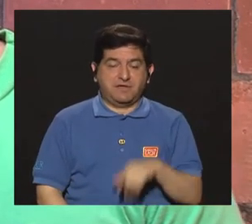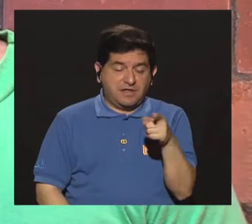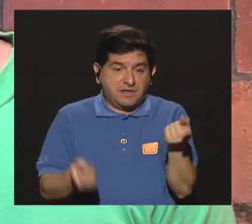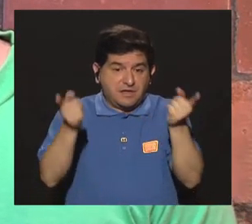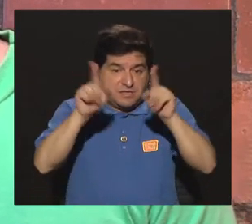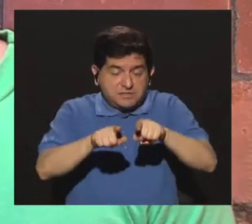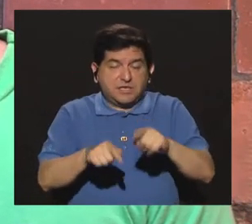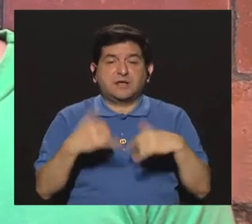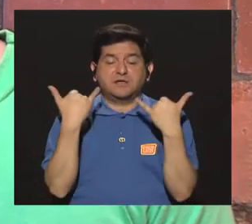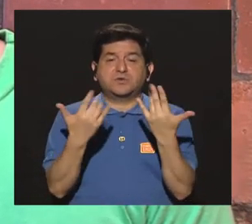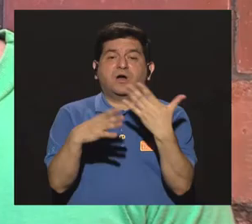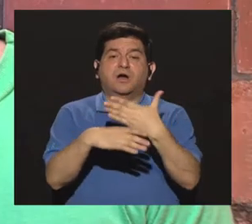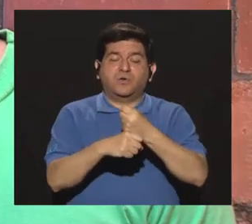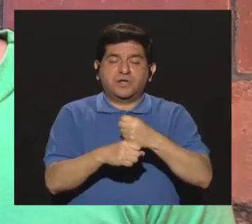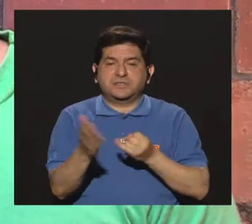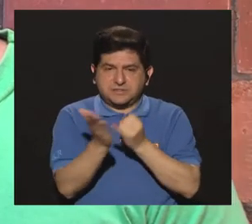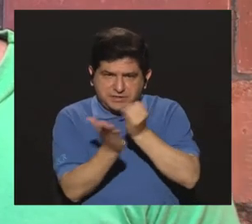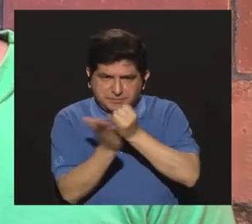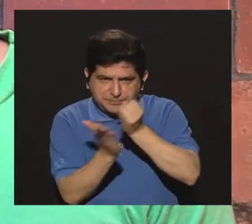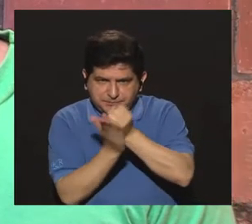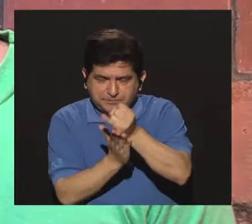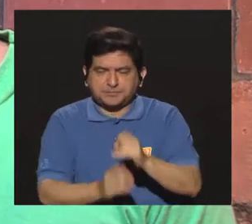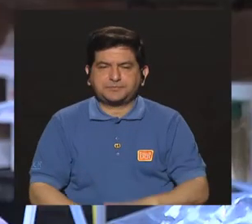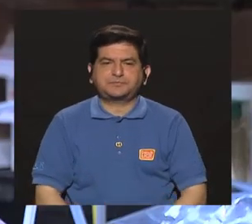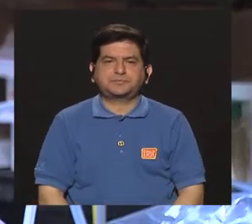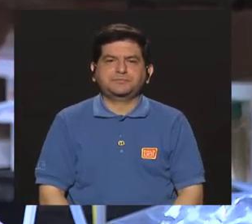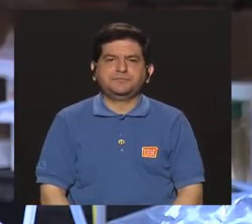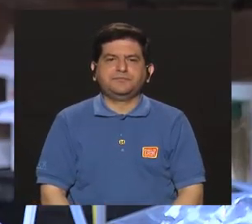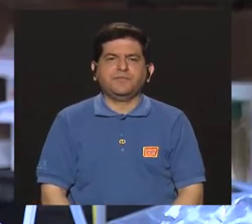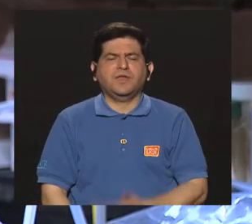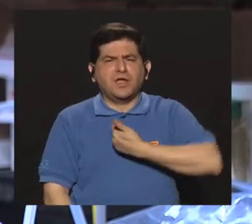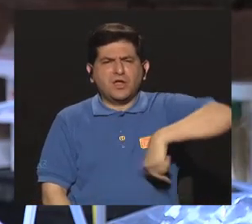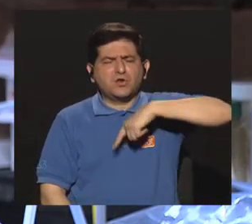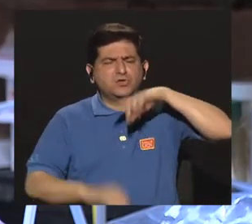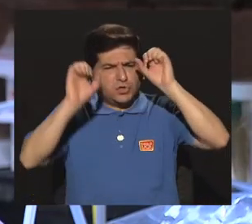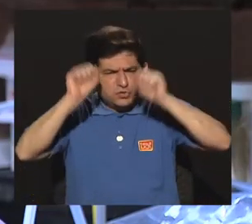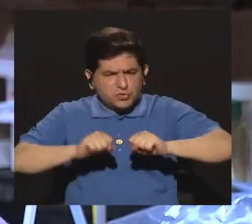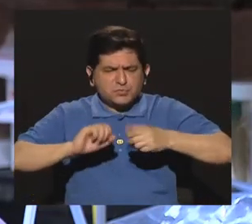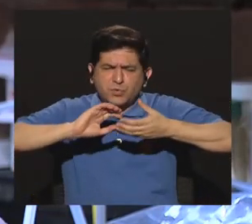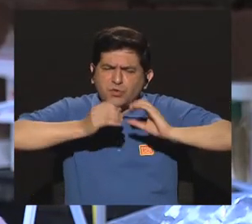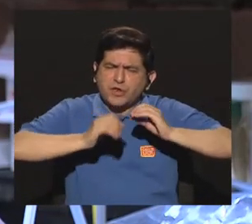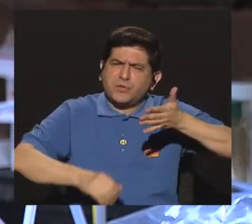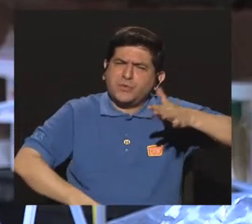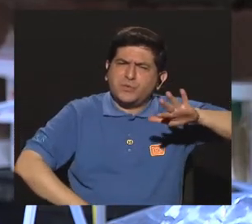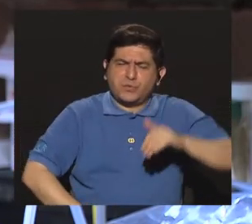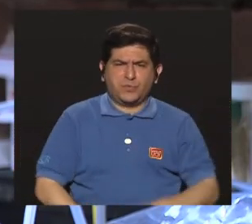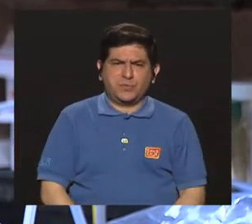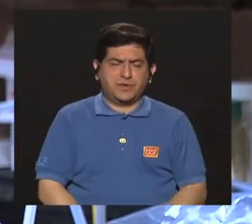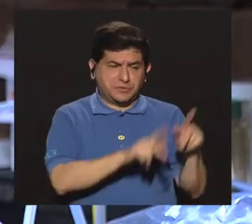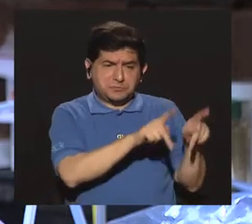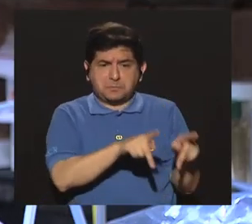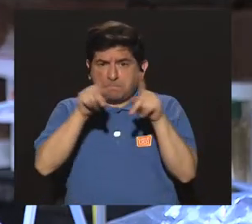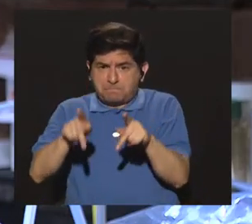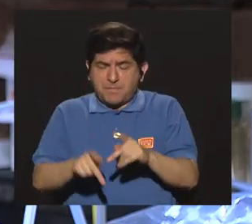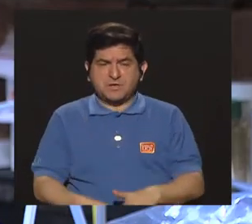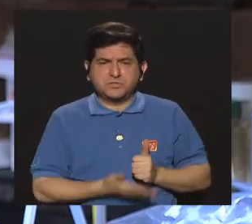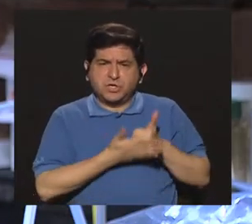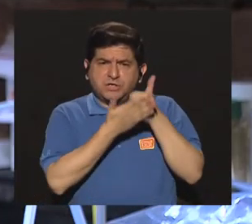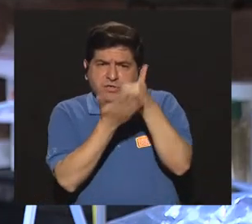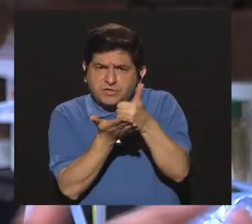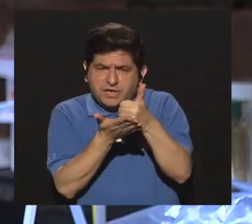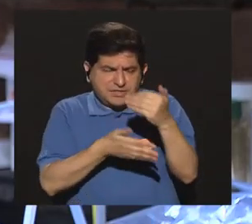que es mucho lo que está haciendo actualmente en investigación louis podemos tener un cálculo aproximado de cuántas personas